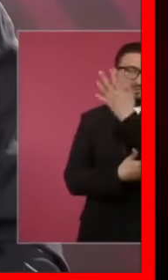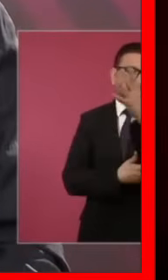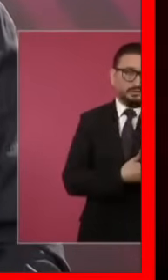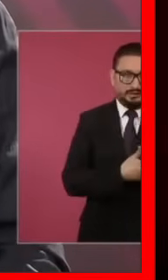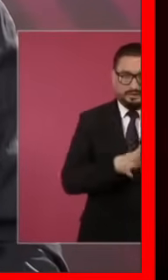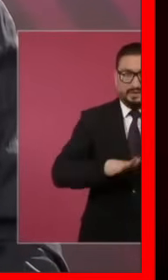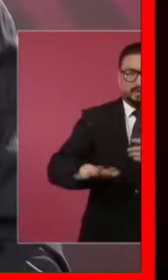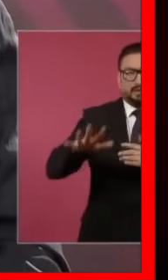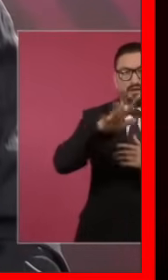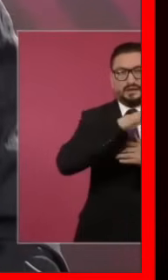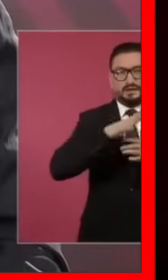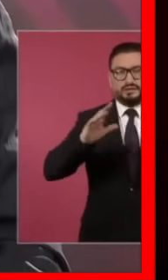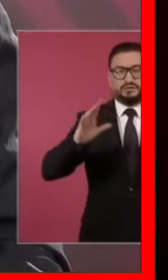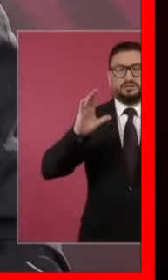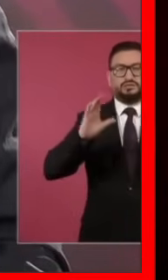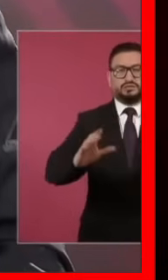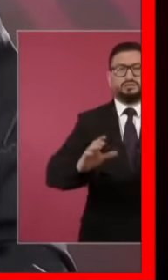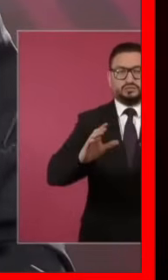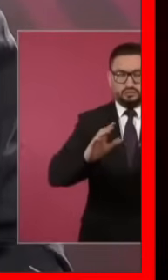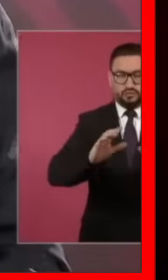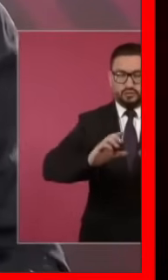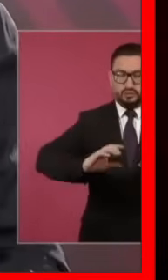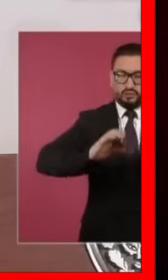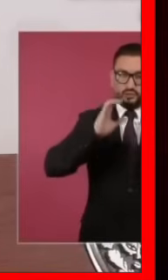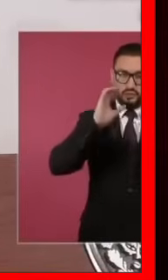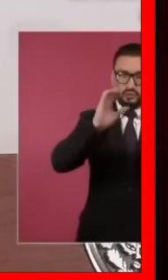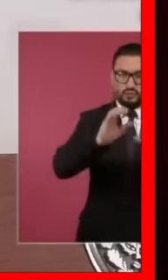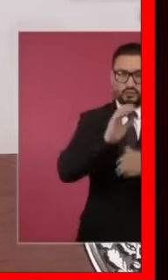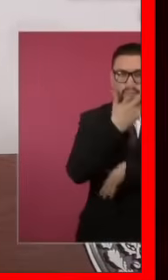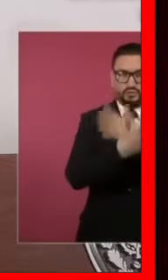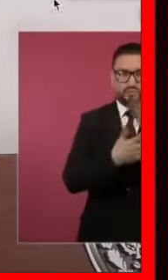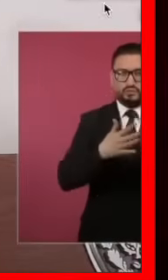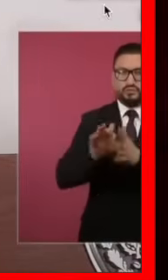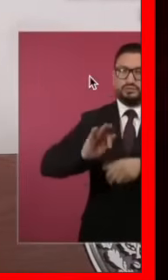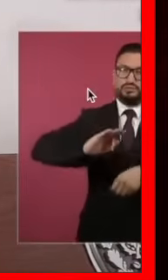convertir en reserva natural protegida,